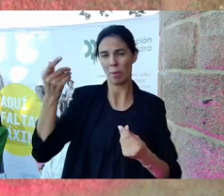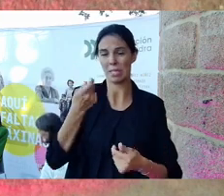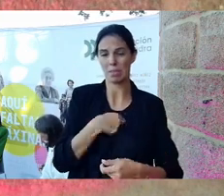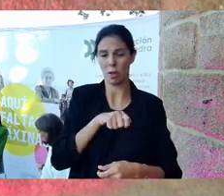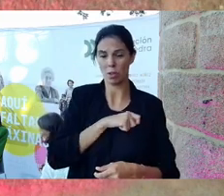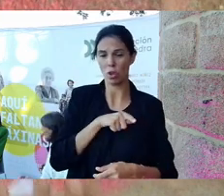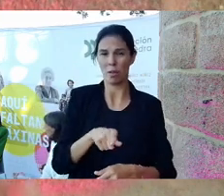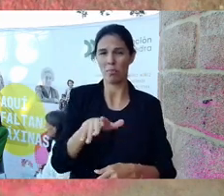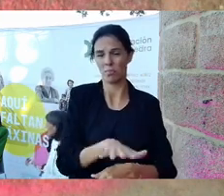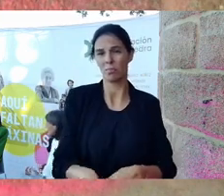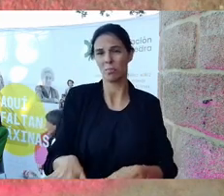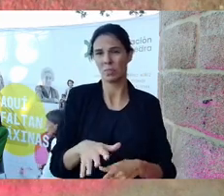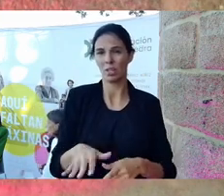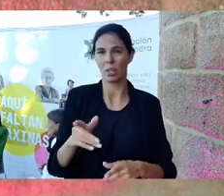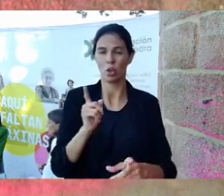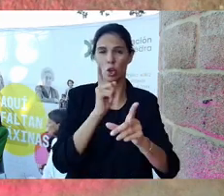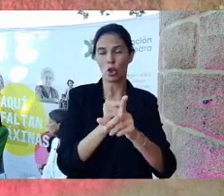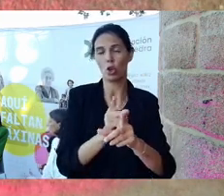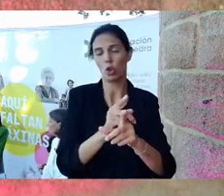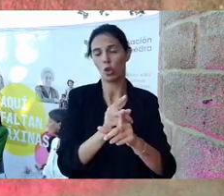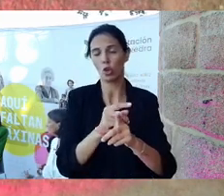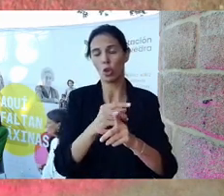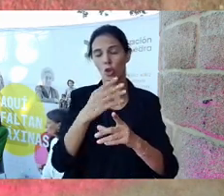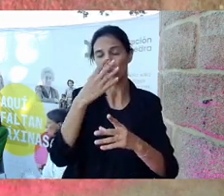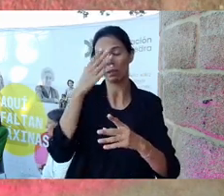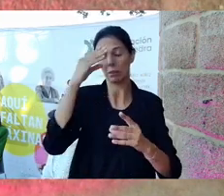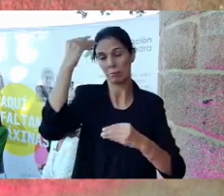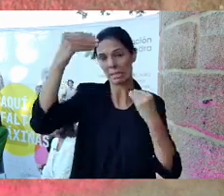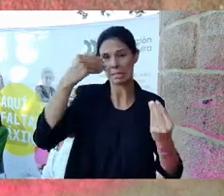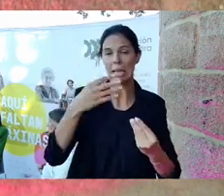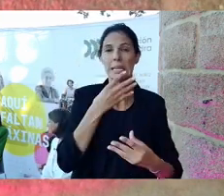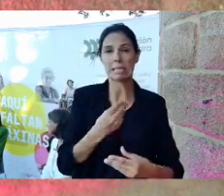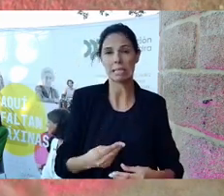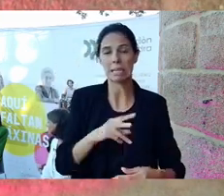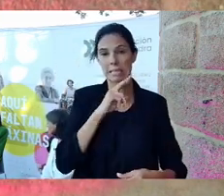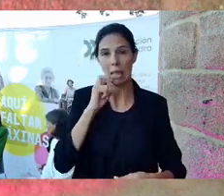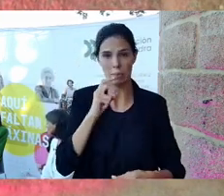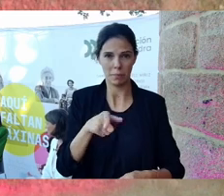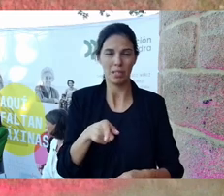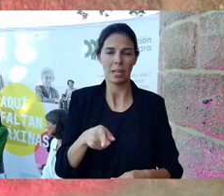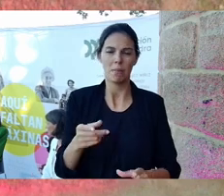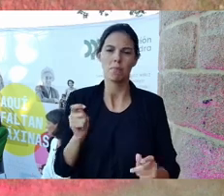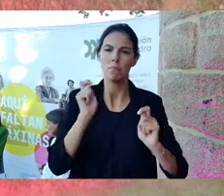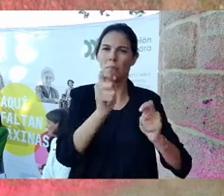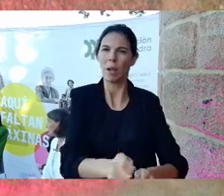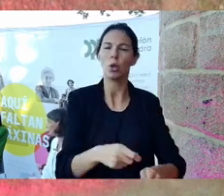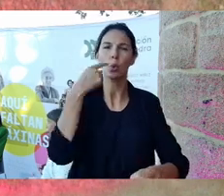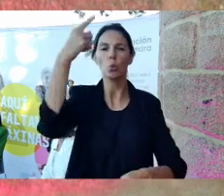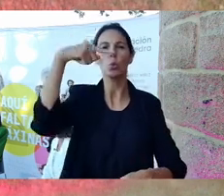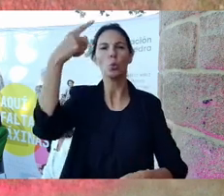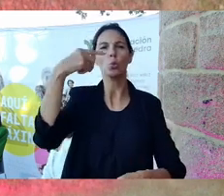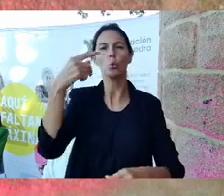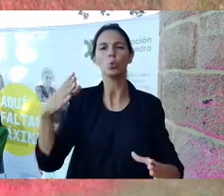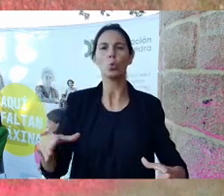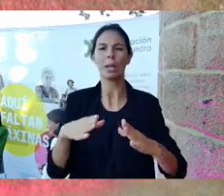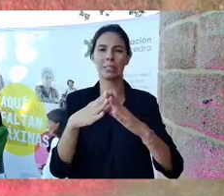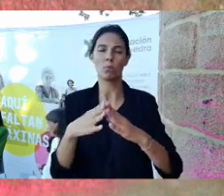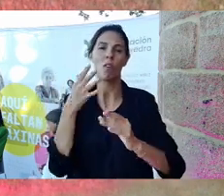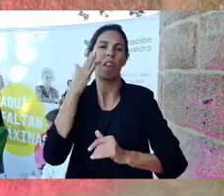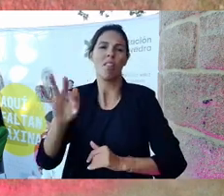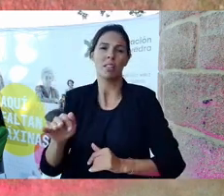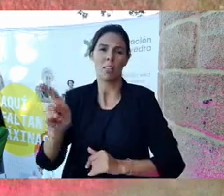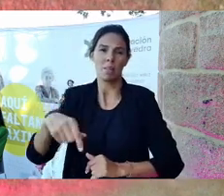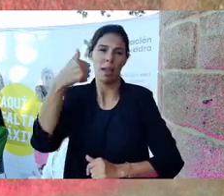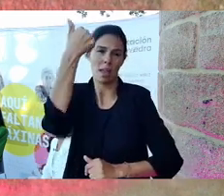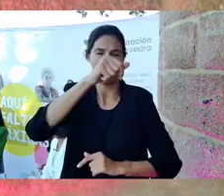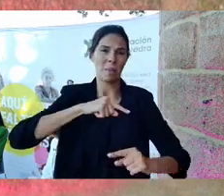española, lo que había sido la resistencia mozárabe frente al Islam en España, e implantó la cultura eclesiástica francesa y